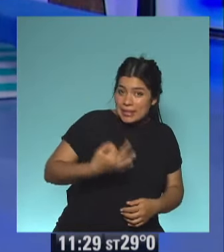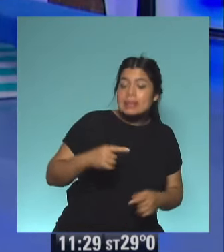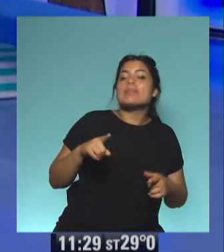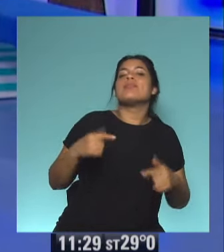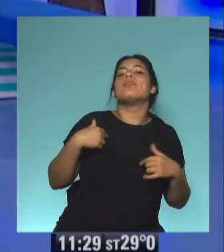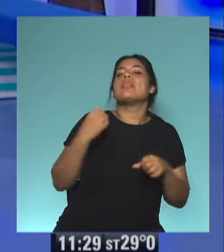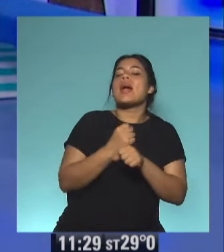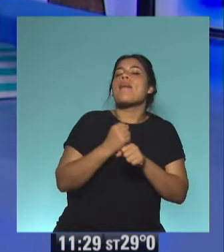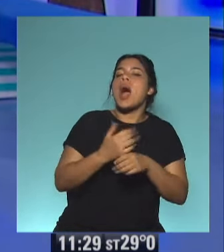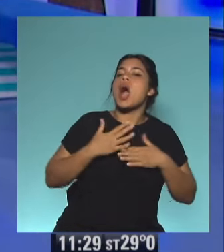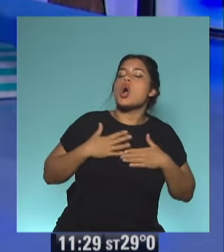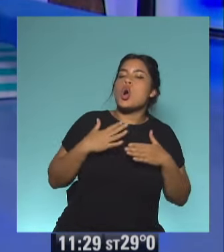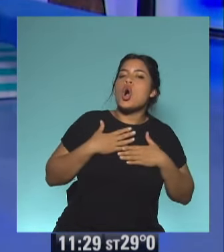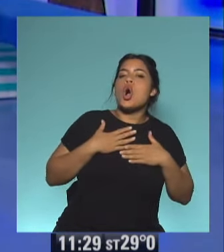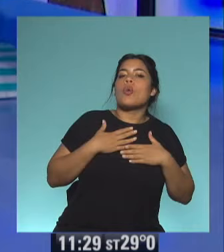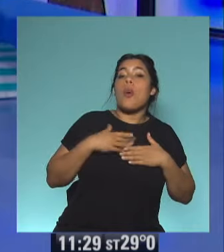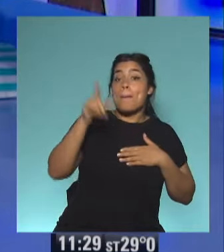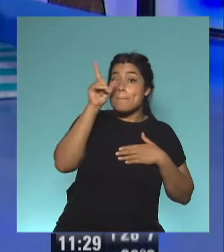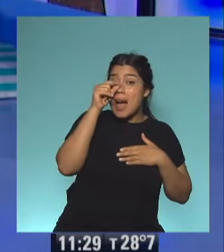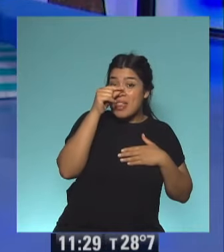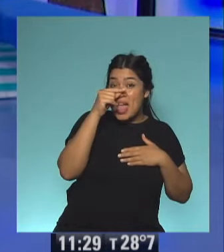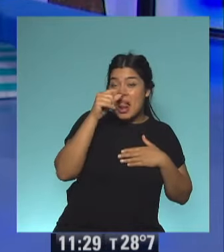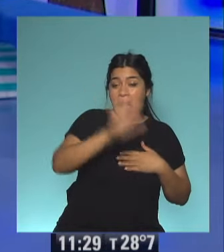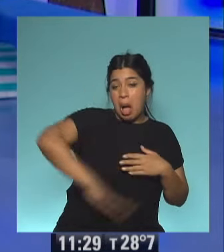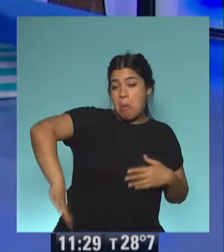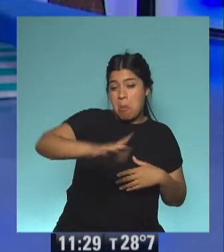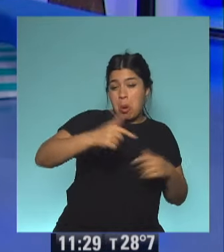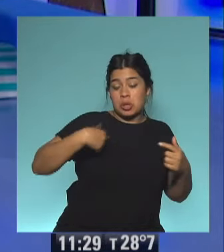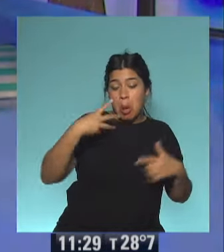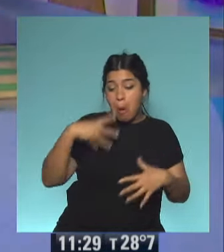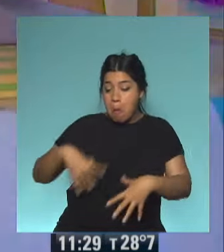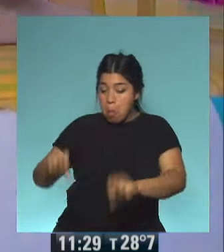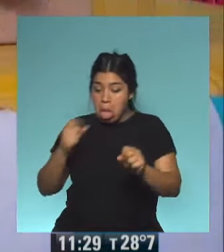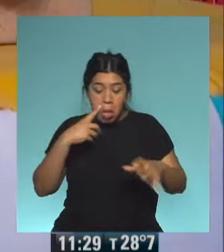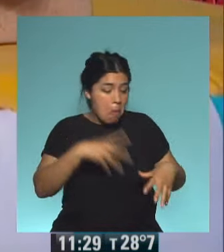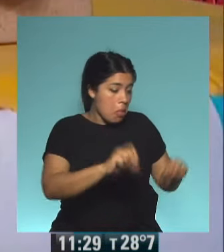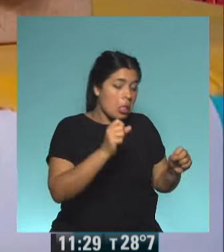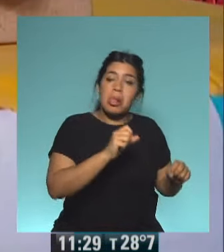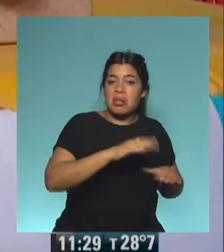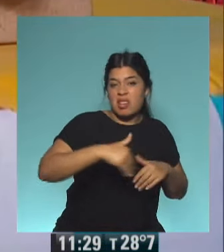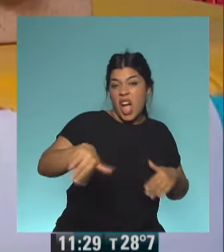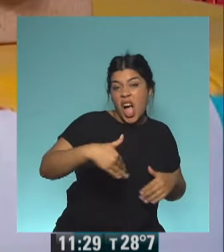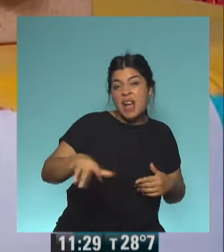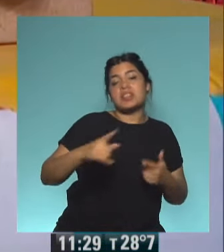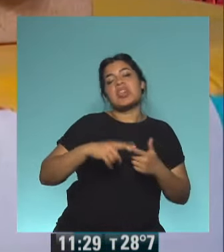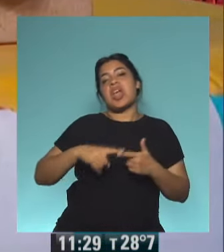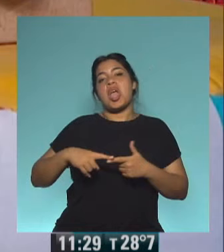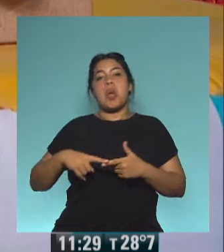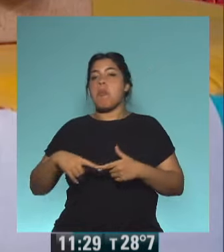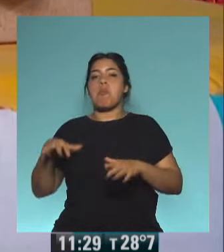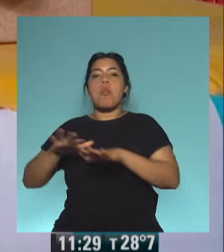es recolectar madera que encuentro por la calle o que encuentro en muebles que ya no